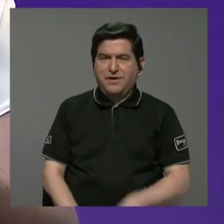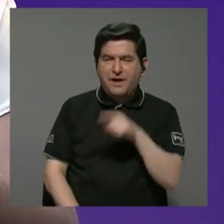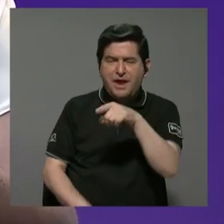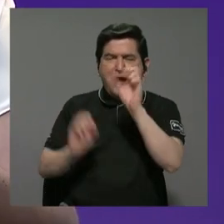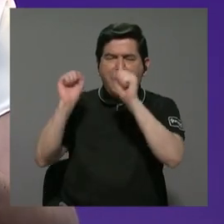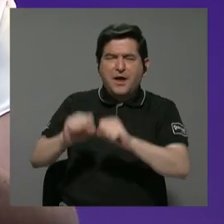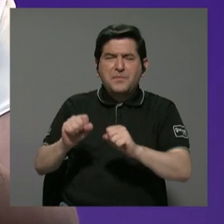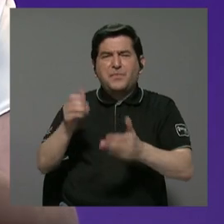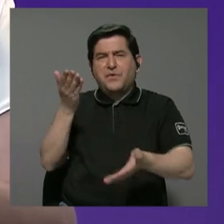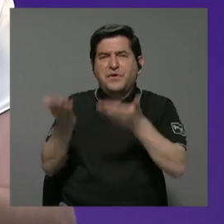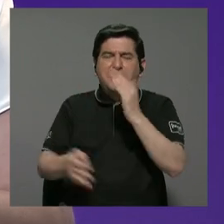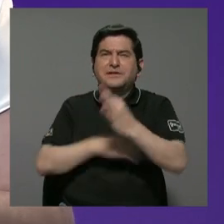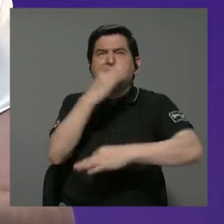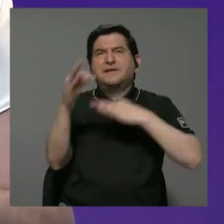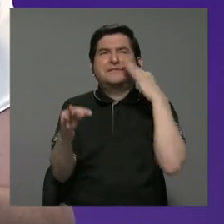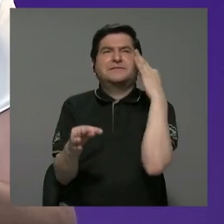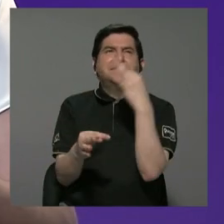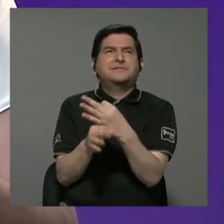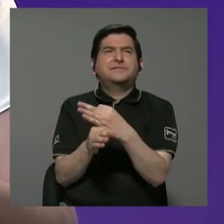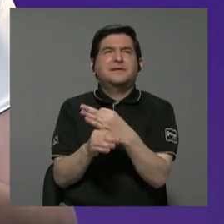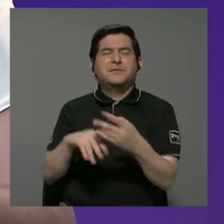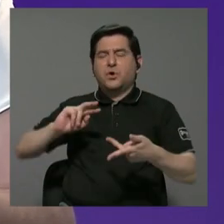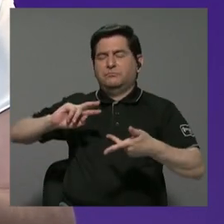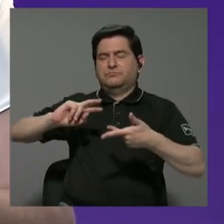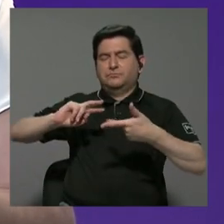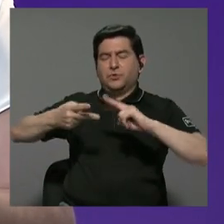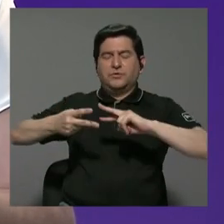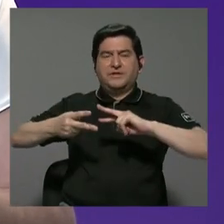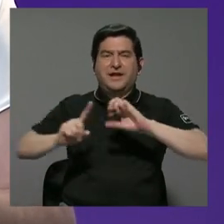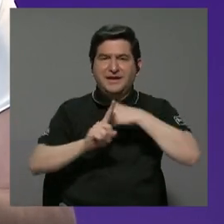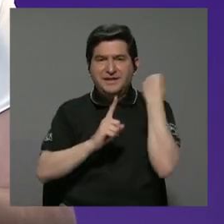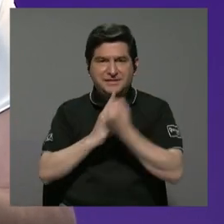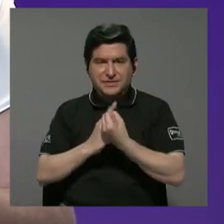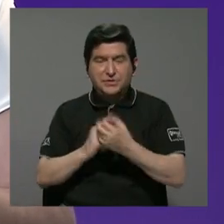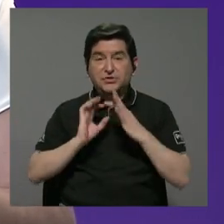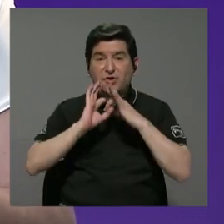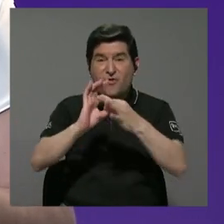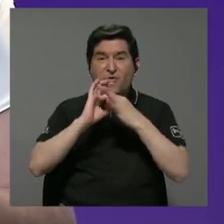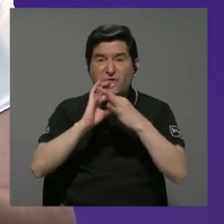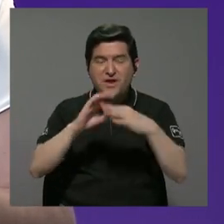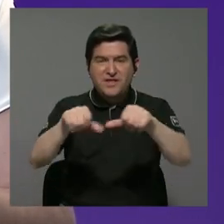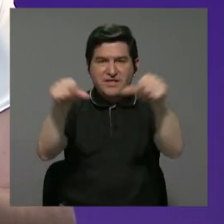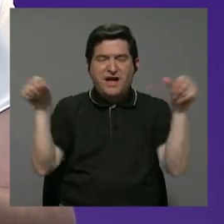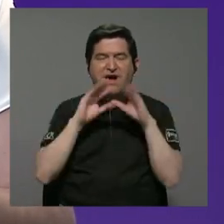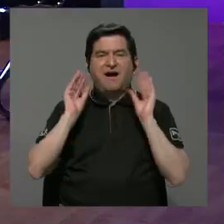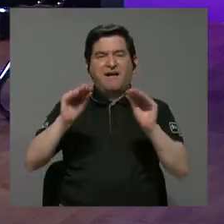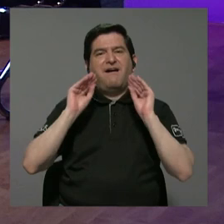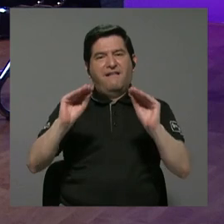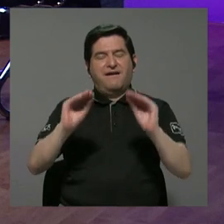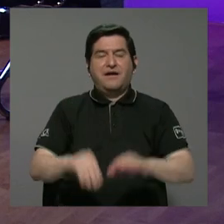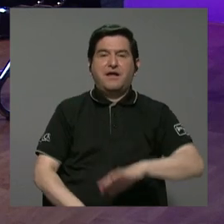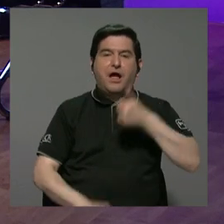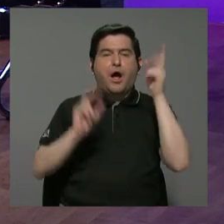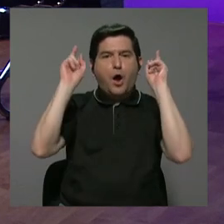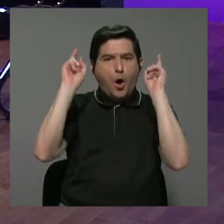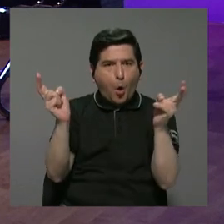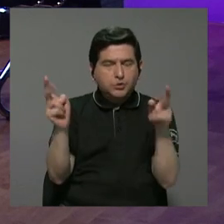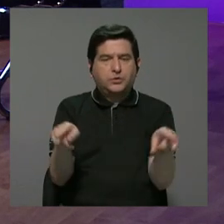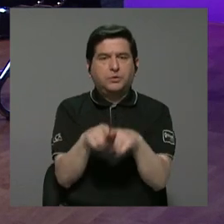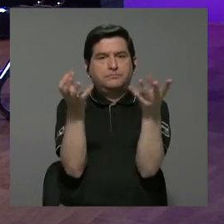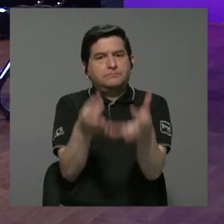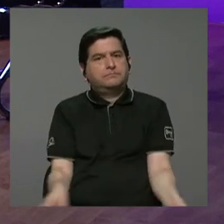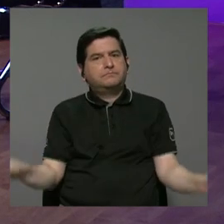podemos ir viendo como ese tipo, ¿verdad?, de contradicciones que están ligados al sector educativo. Otro tema que creo que también